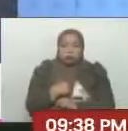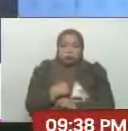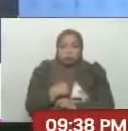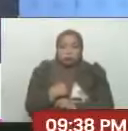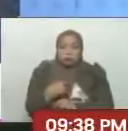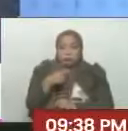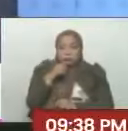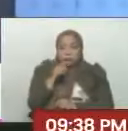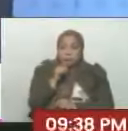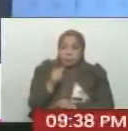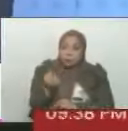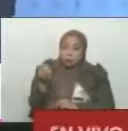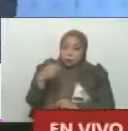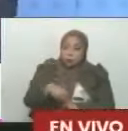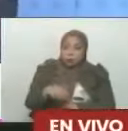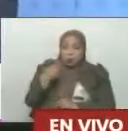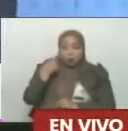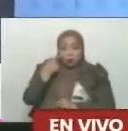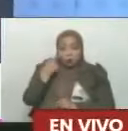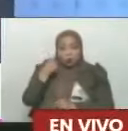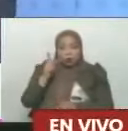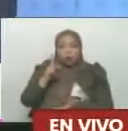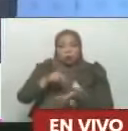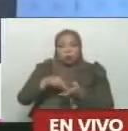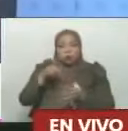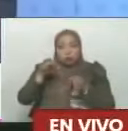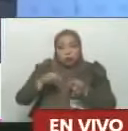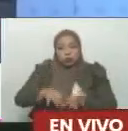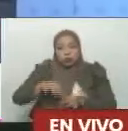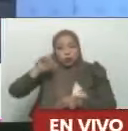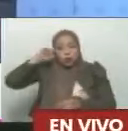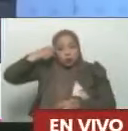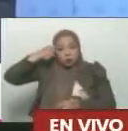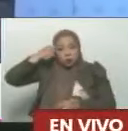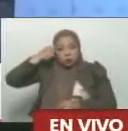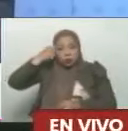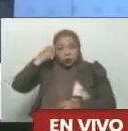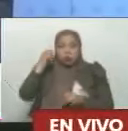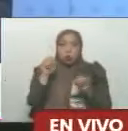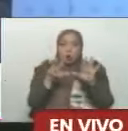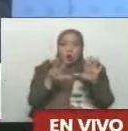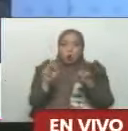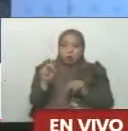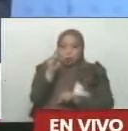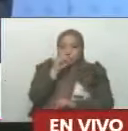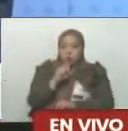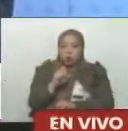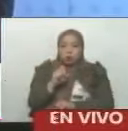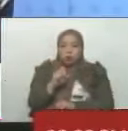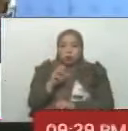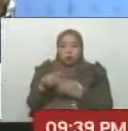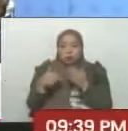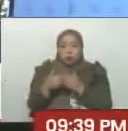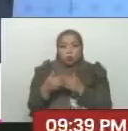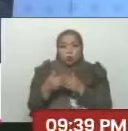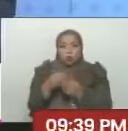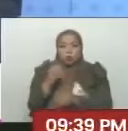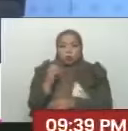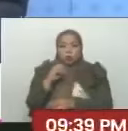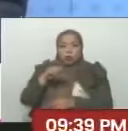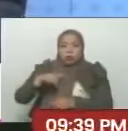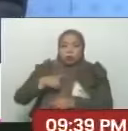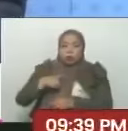Si mal no recuerdo, por esa vía uno llega, porque mis recuerdos son de los 80. Uno llegaba a Ocumare de la